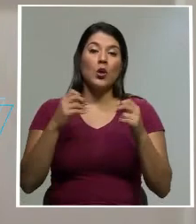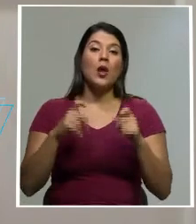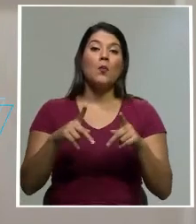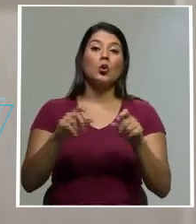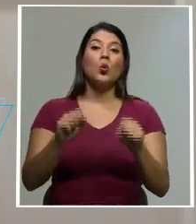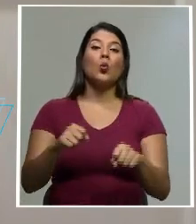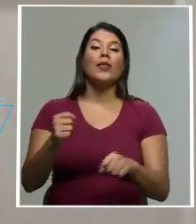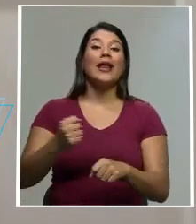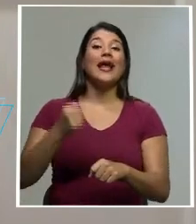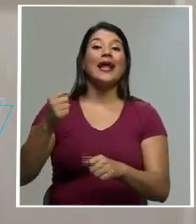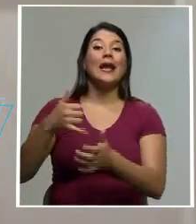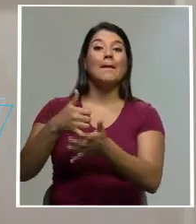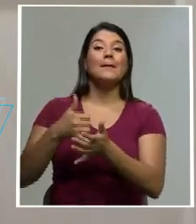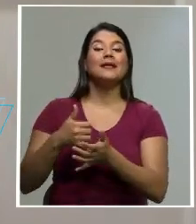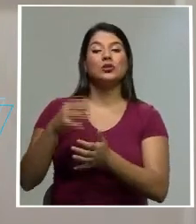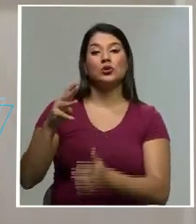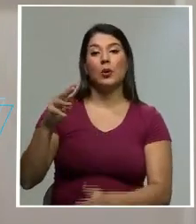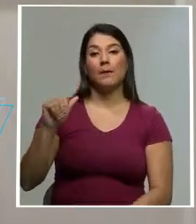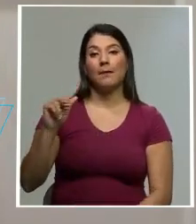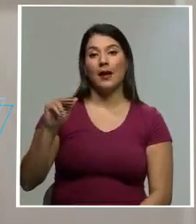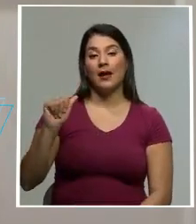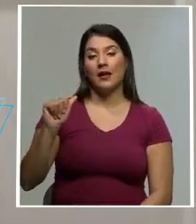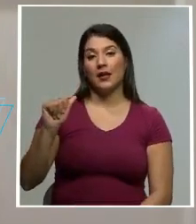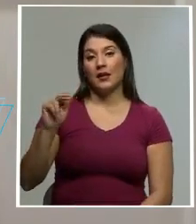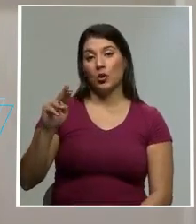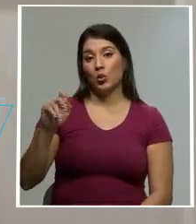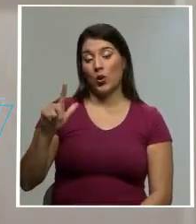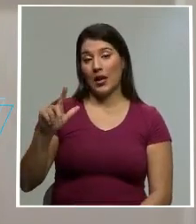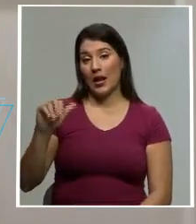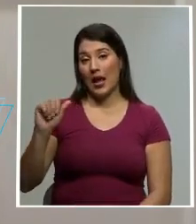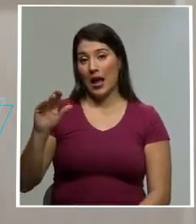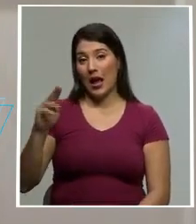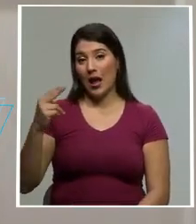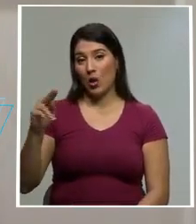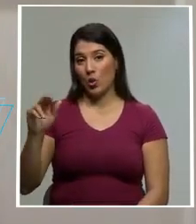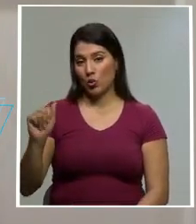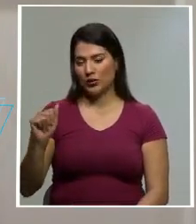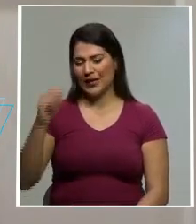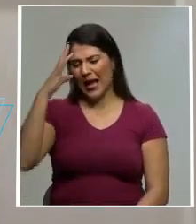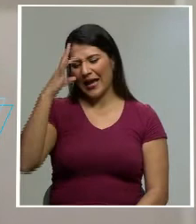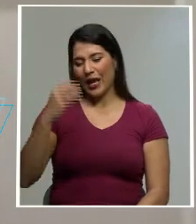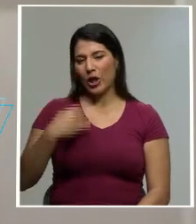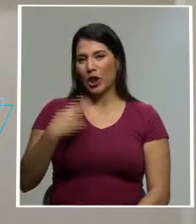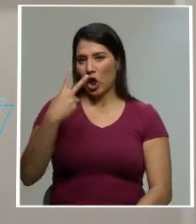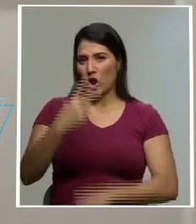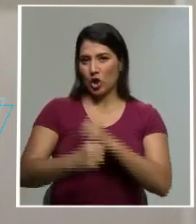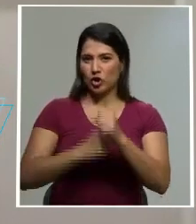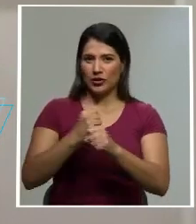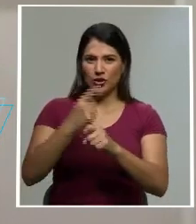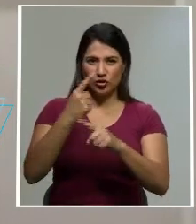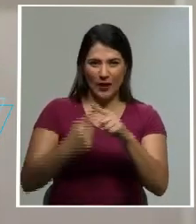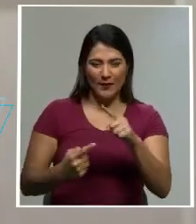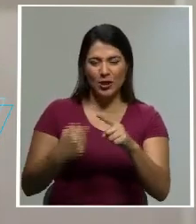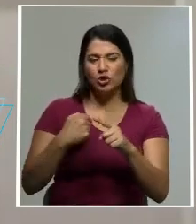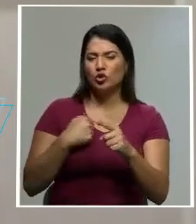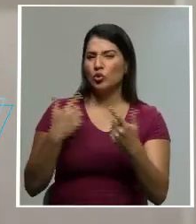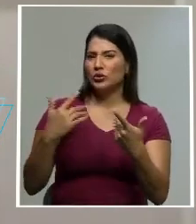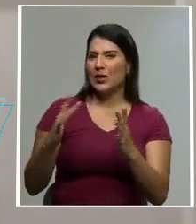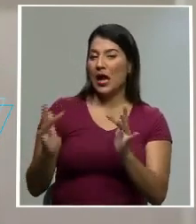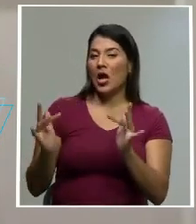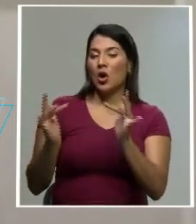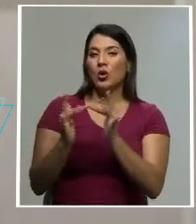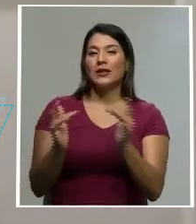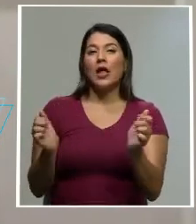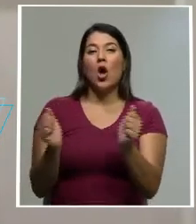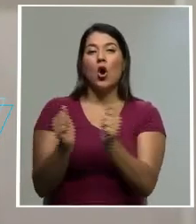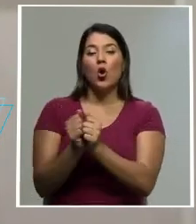el premio Manuel Acuña, o sea, creo que tengo 2 años y medio de estar muy conectado, digamos, con